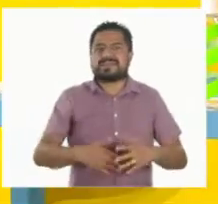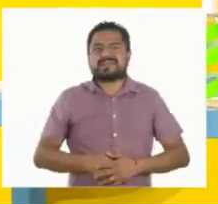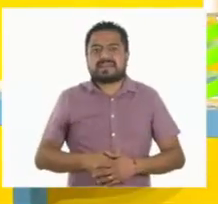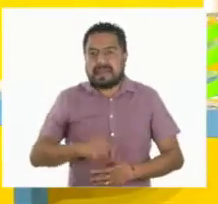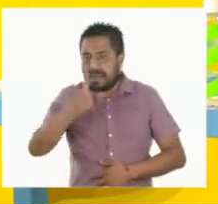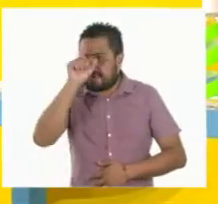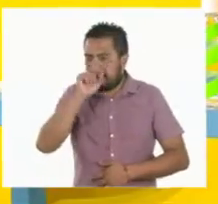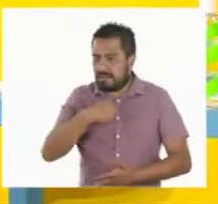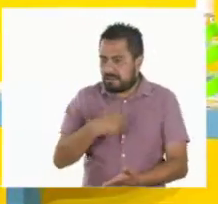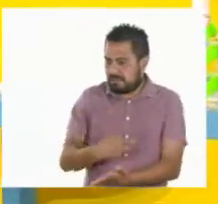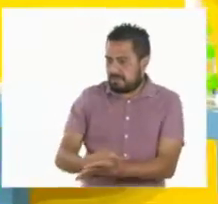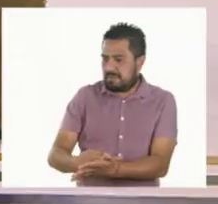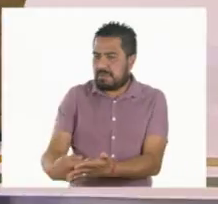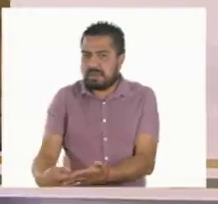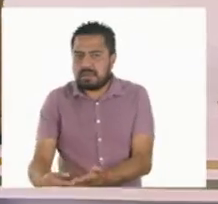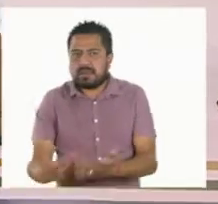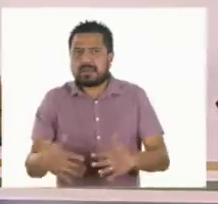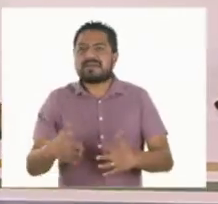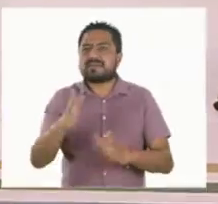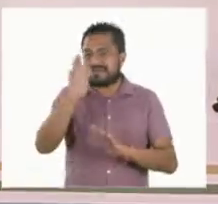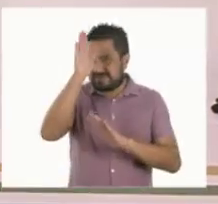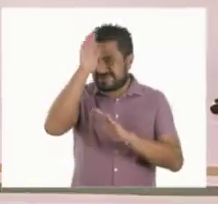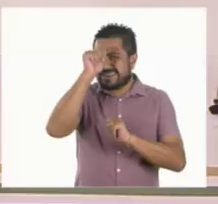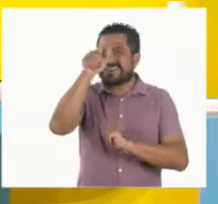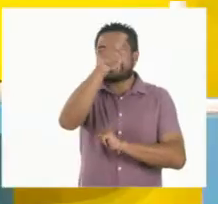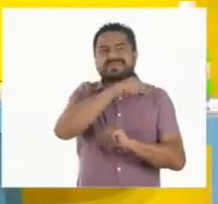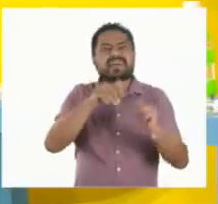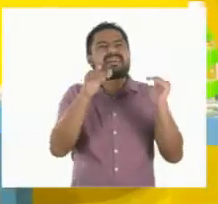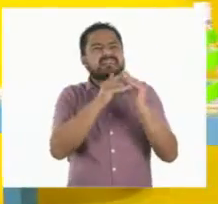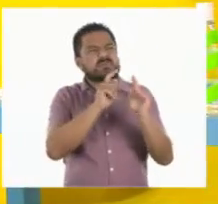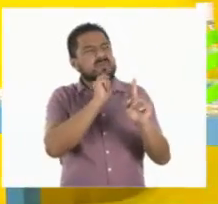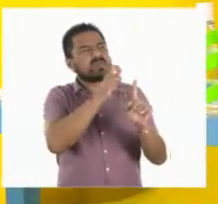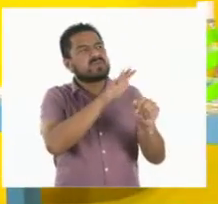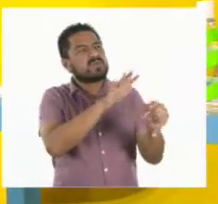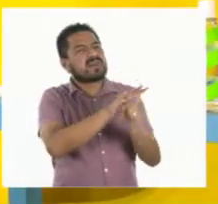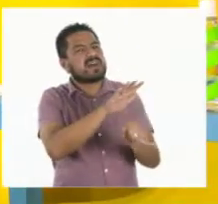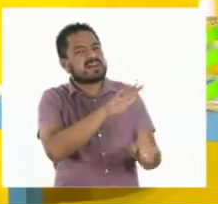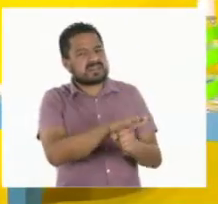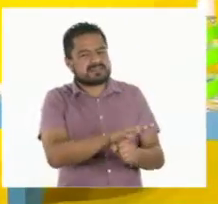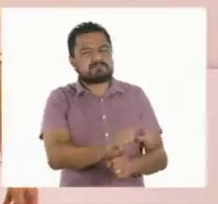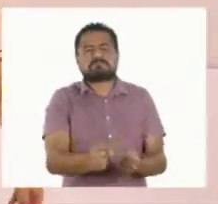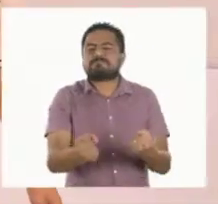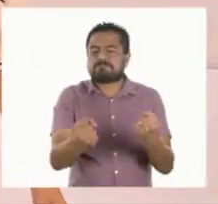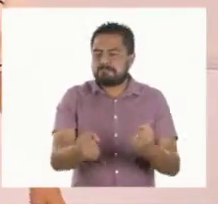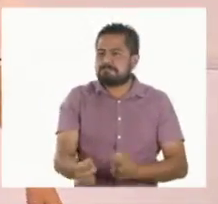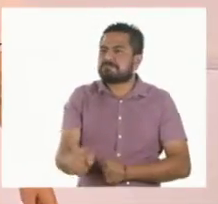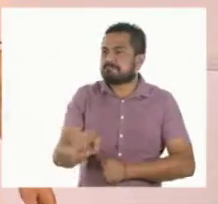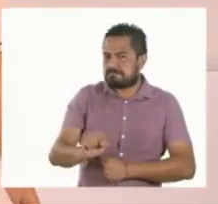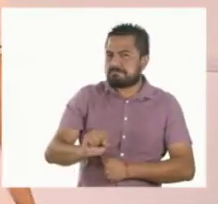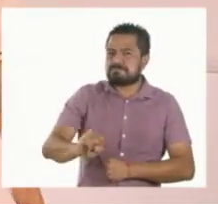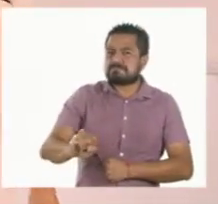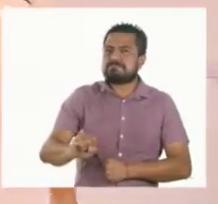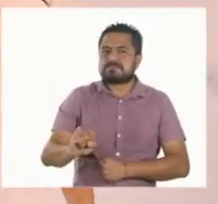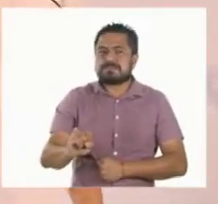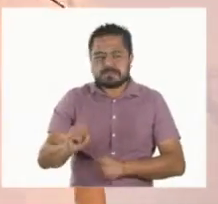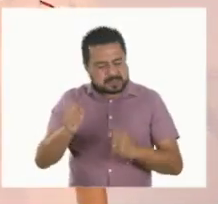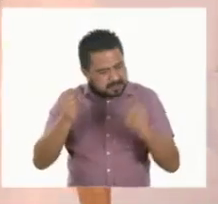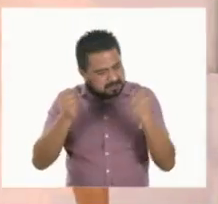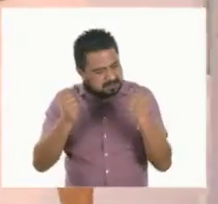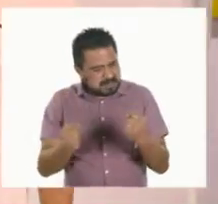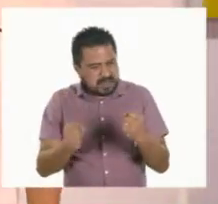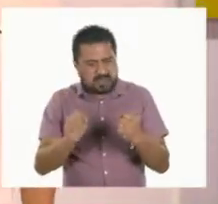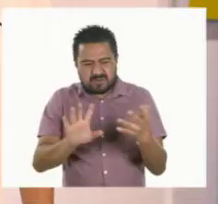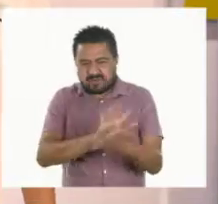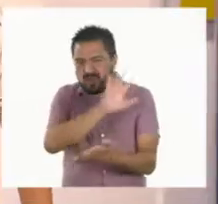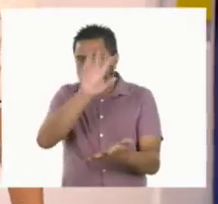Casi me estrello, oye. ¿Ya se acordaron allá en casa cuál es? Segurito que sí, ¿verdad? Y segurito que el día de